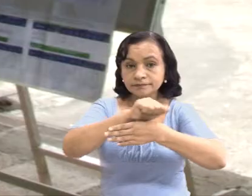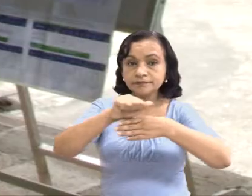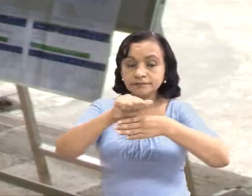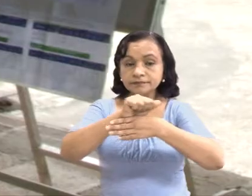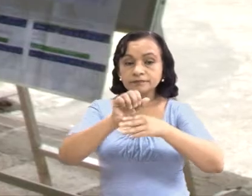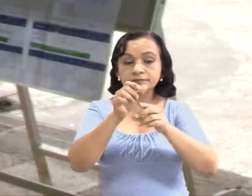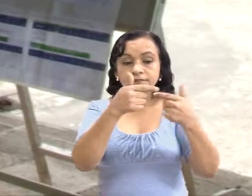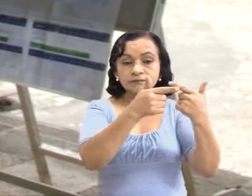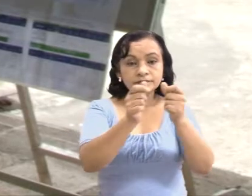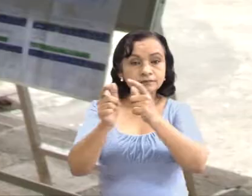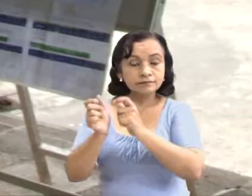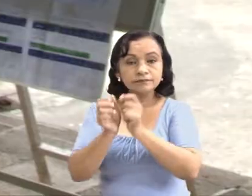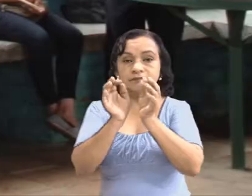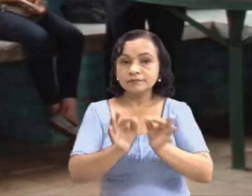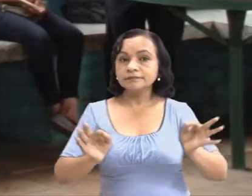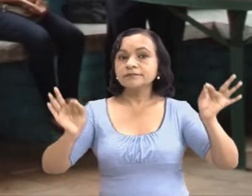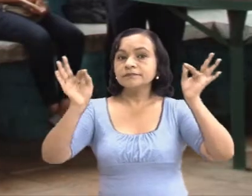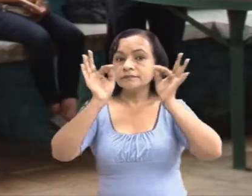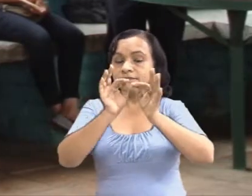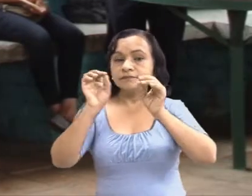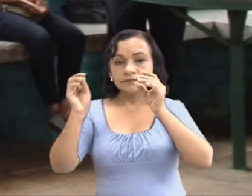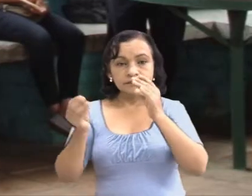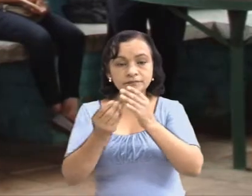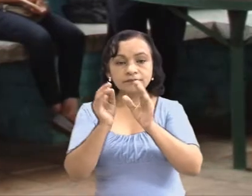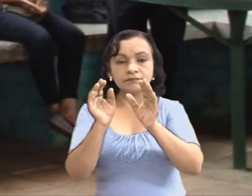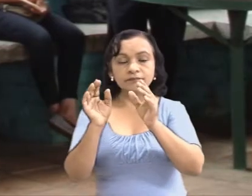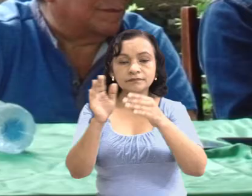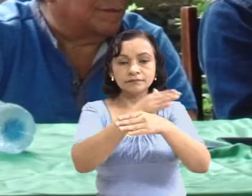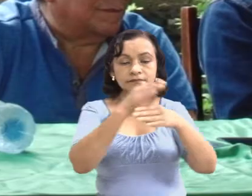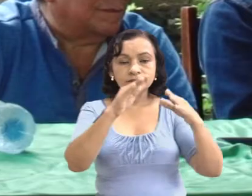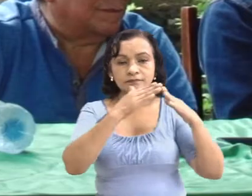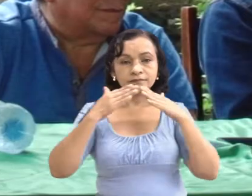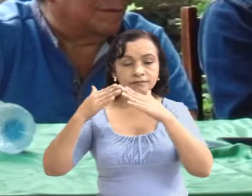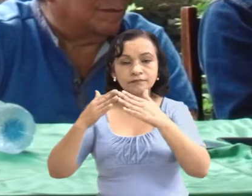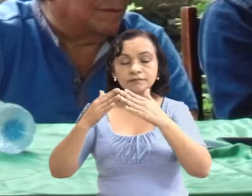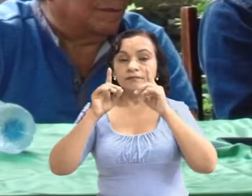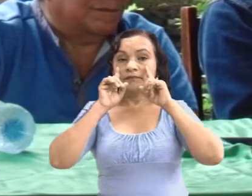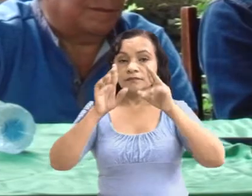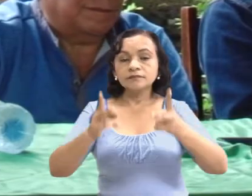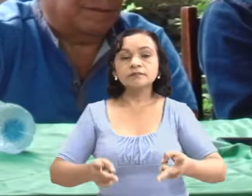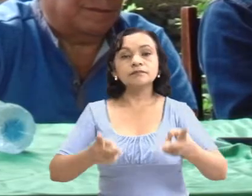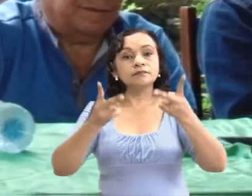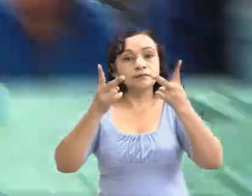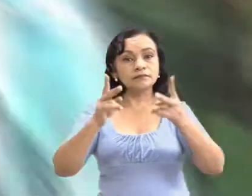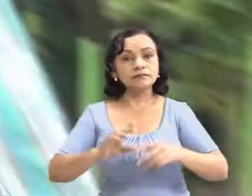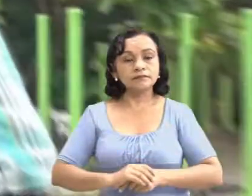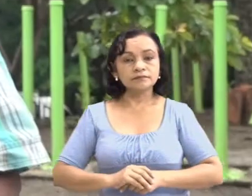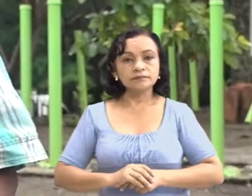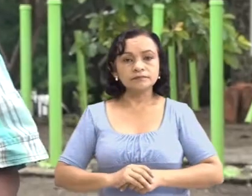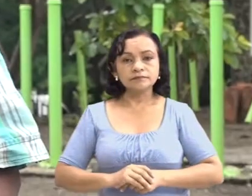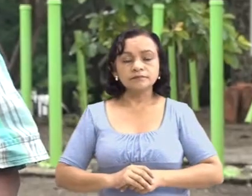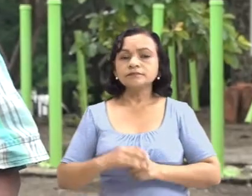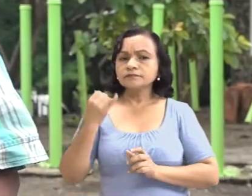preparación y la organización son claves para lograr la integración de las comunidades en el proceso de resguardo de la vida. Claro,